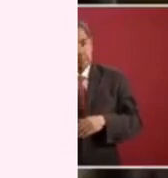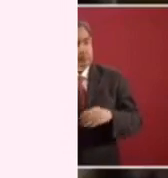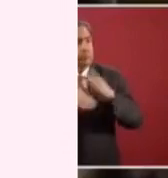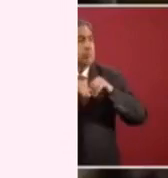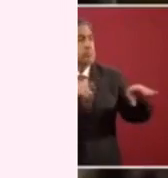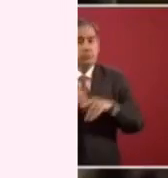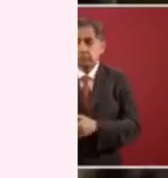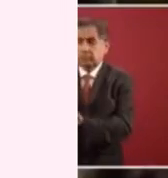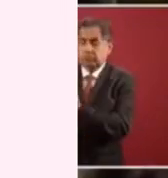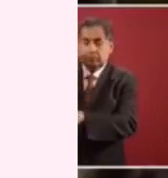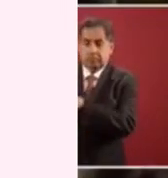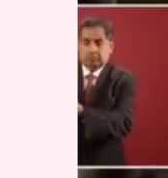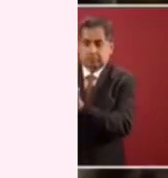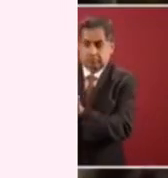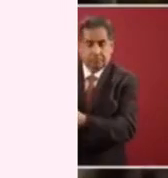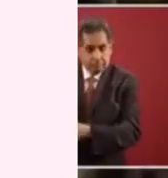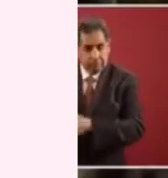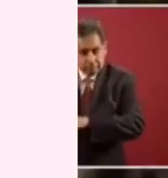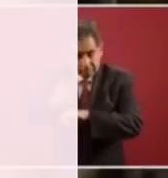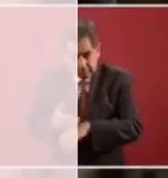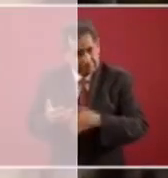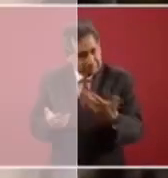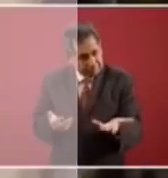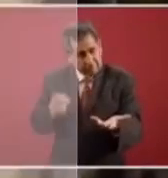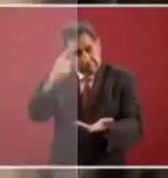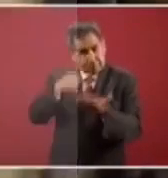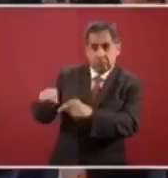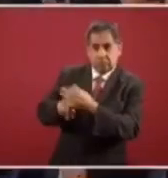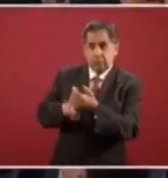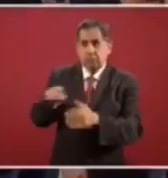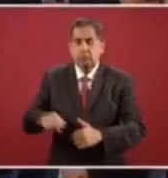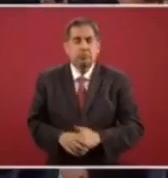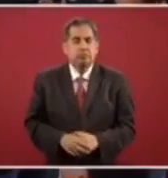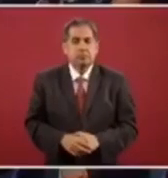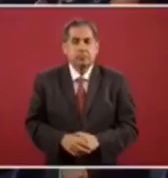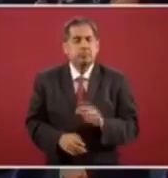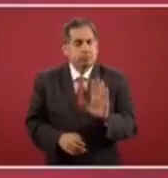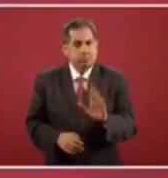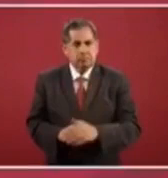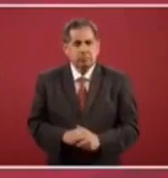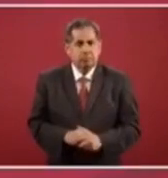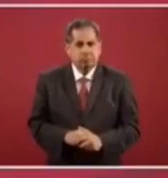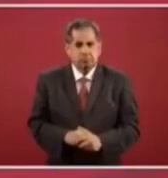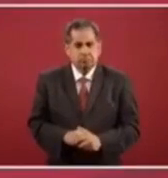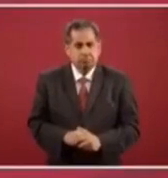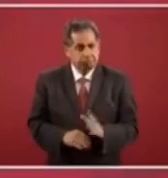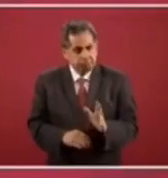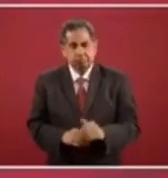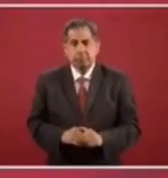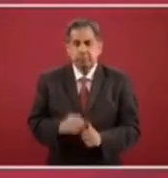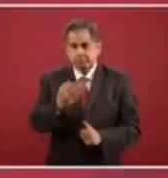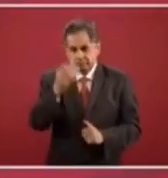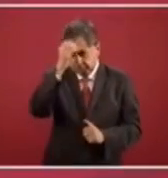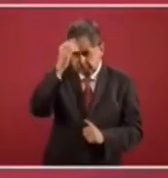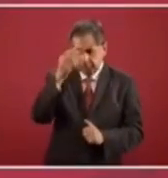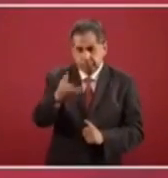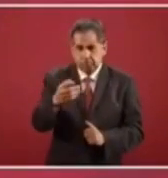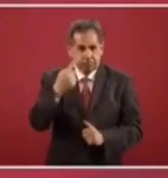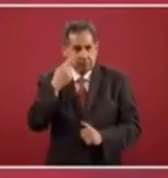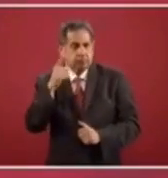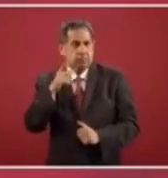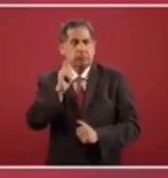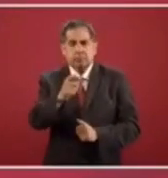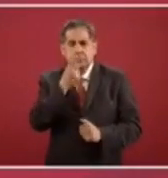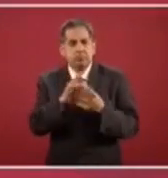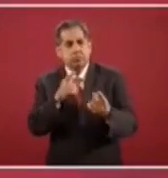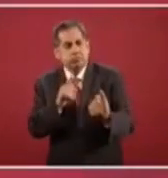los spots. ¿Cree conveniente, presidente, tener a una persona en su gobierno con ese antecedente? Sí, hay nada más que pedirle su opinión, escucharla a